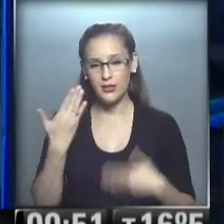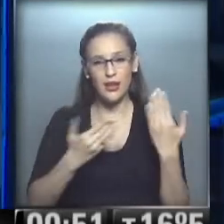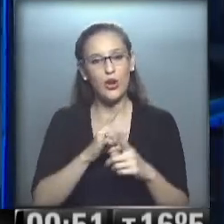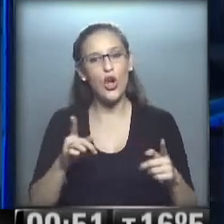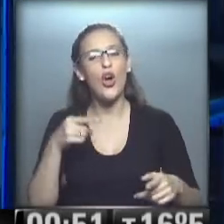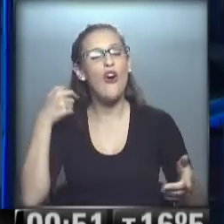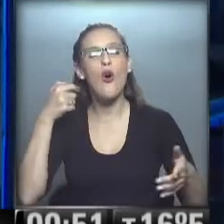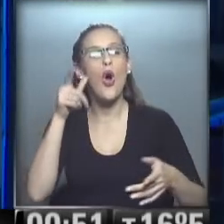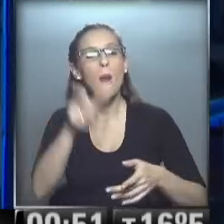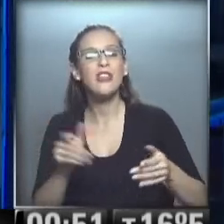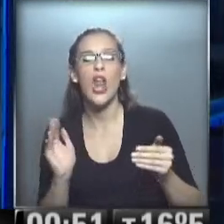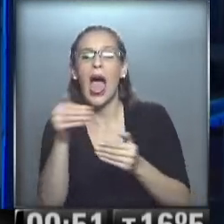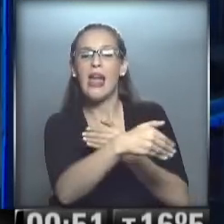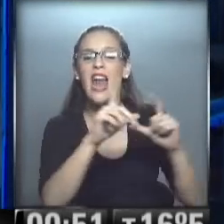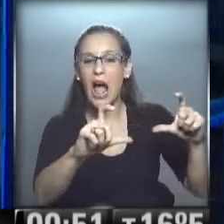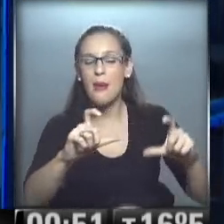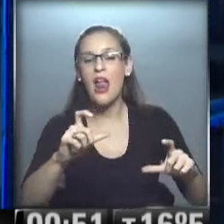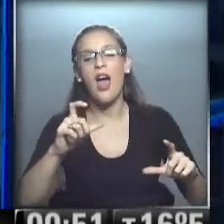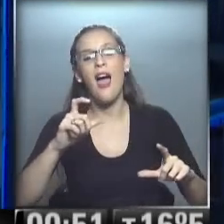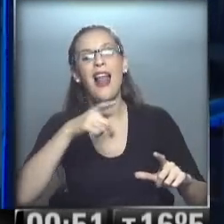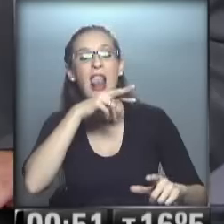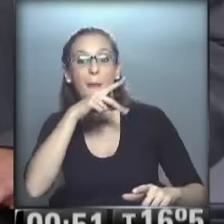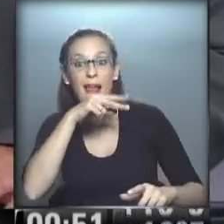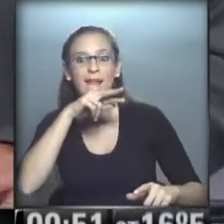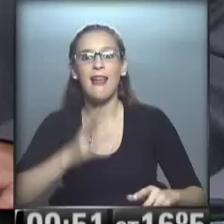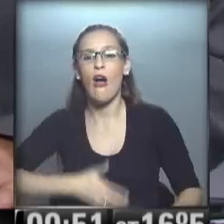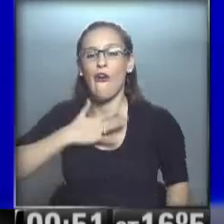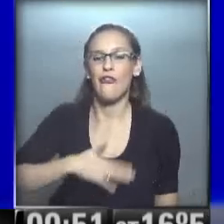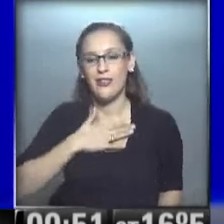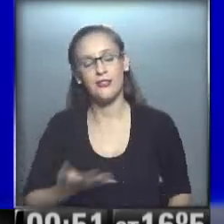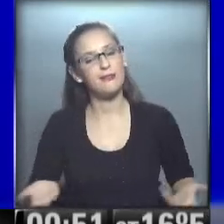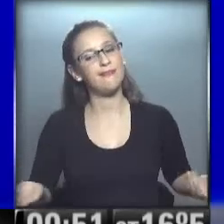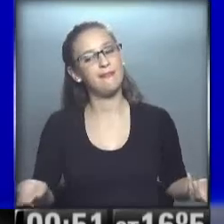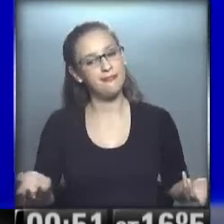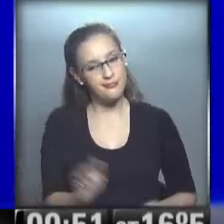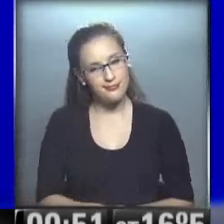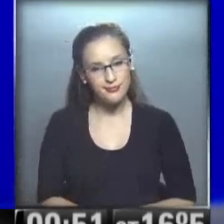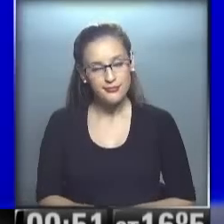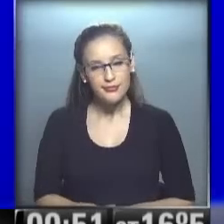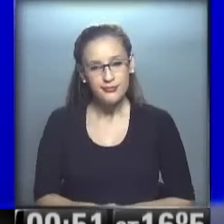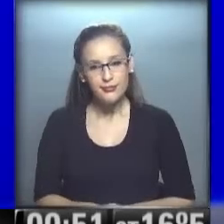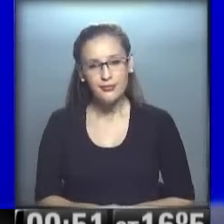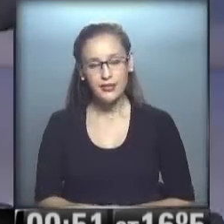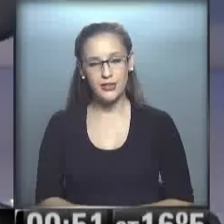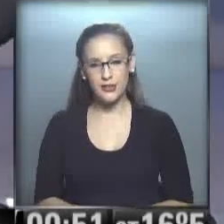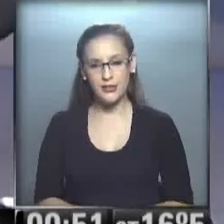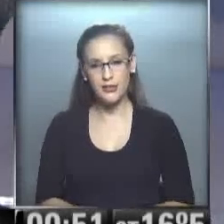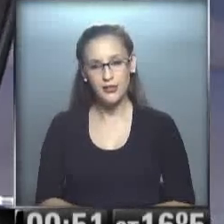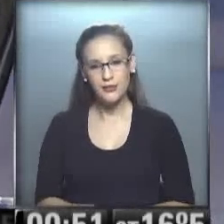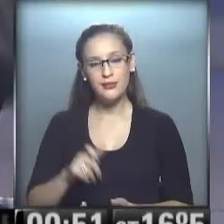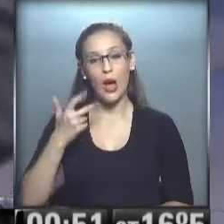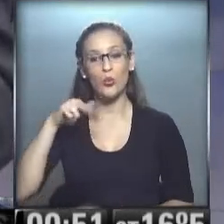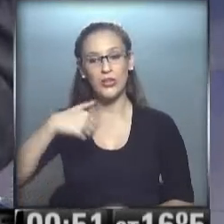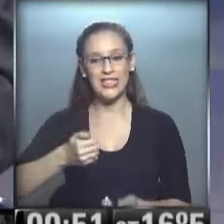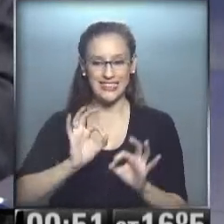¿Qué pasa? ¿Qué están celebrando ahí? Estudiantes de La Plata, que ganó el clásico frente. Estoy contento menos nosotros, Mañani.